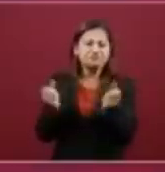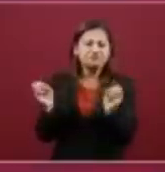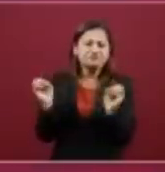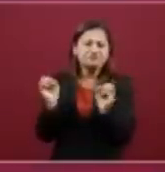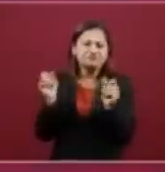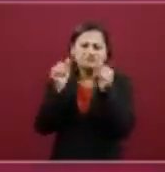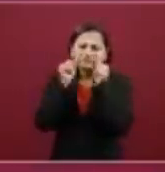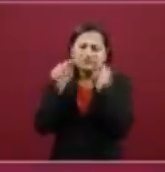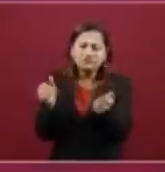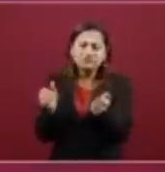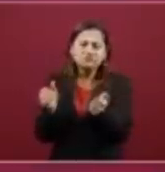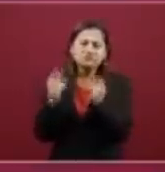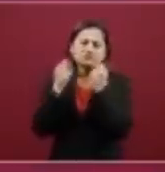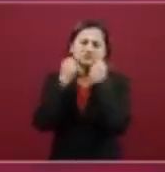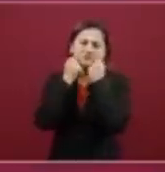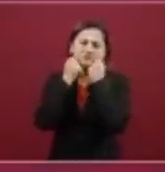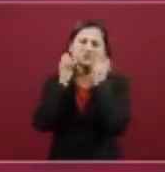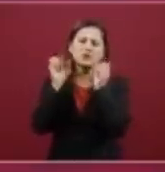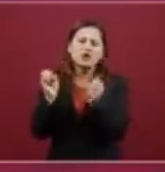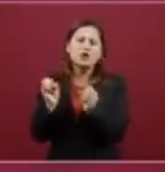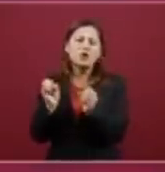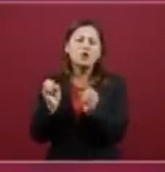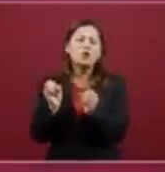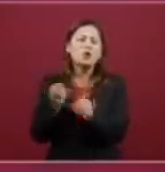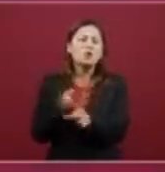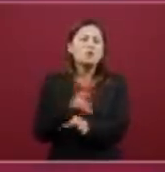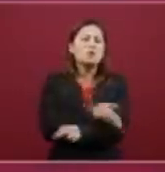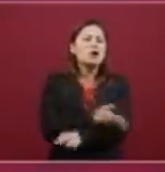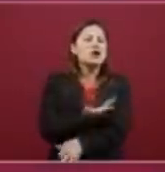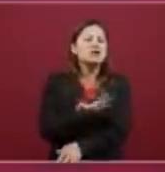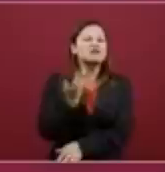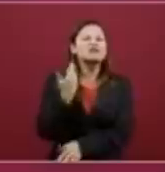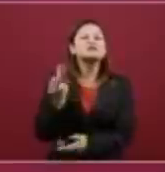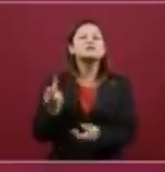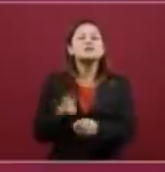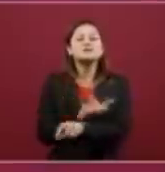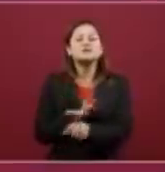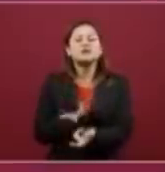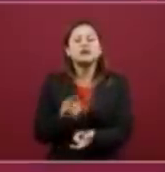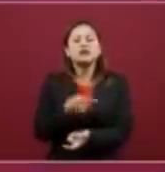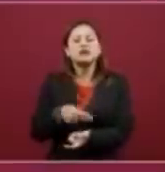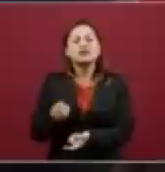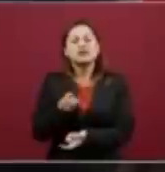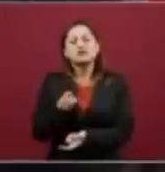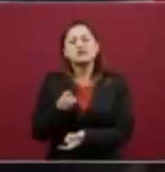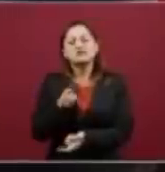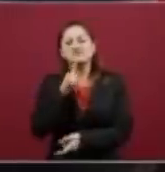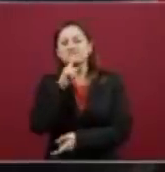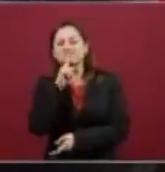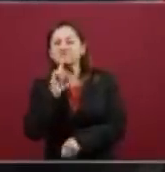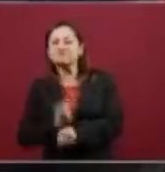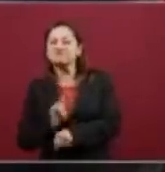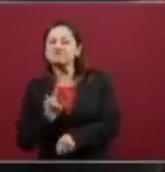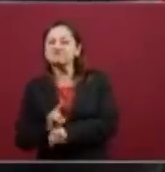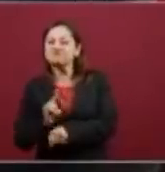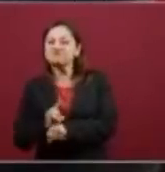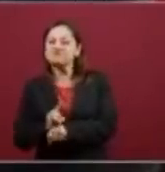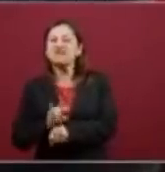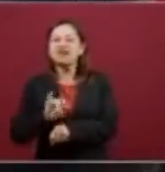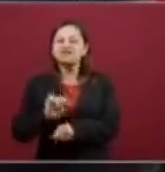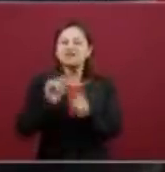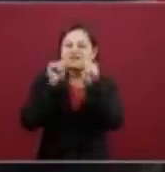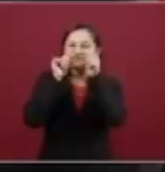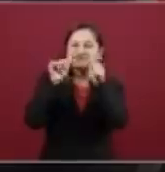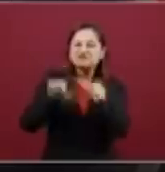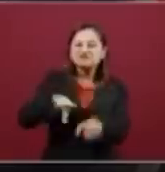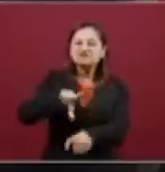solo para simular de que tenían que atenderlos.